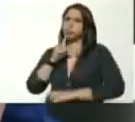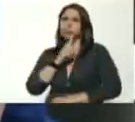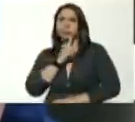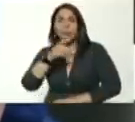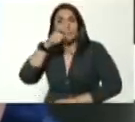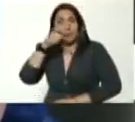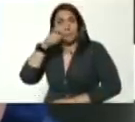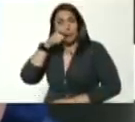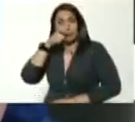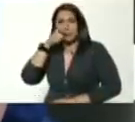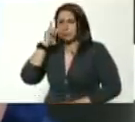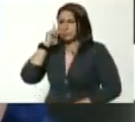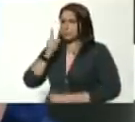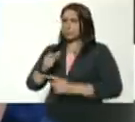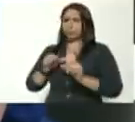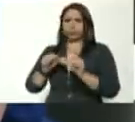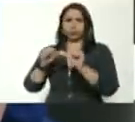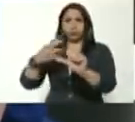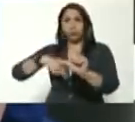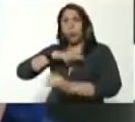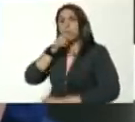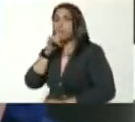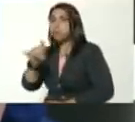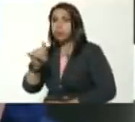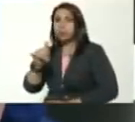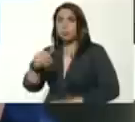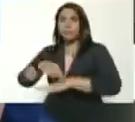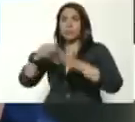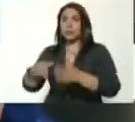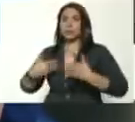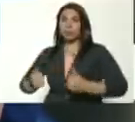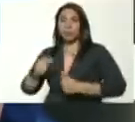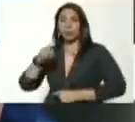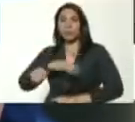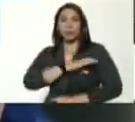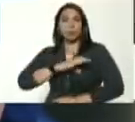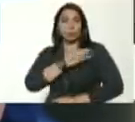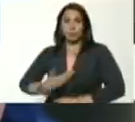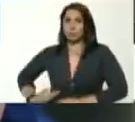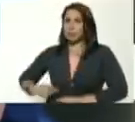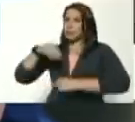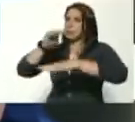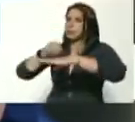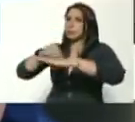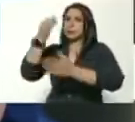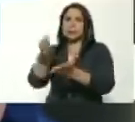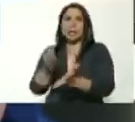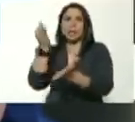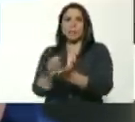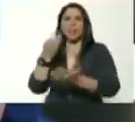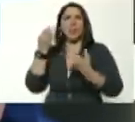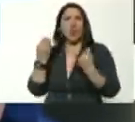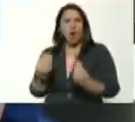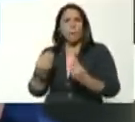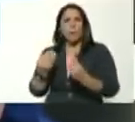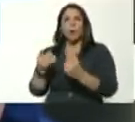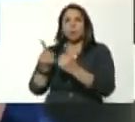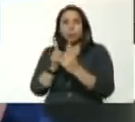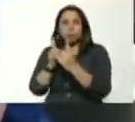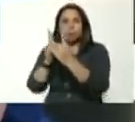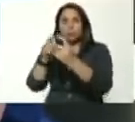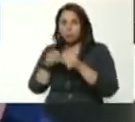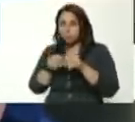vigilancia genómica, a la que reportamos al Ministerio de Salud y a la Comisión Presidencial constantemente la secuencia del virus que circula en